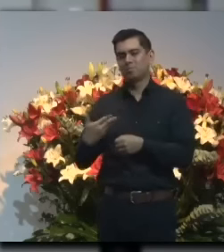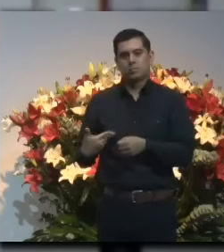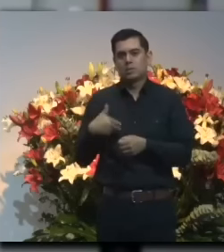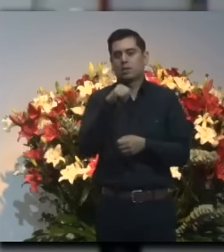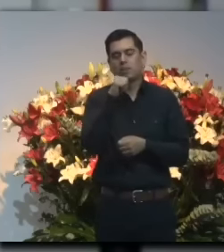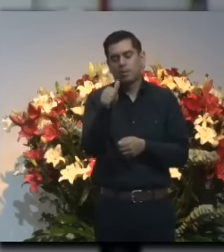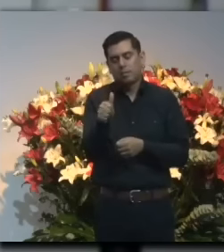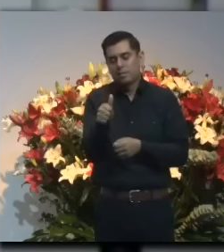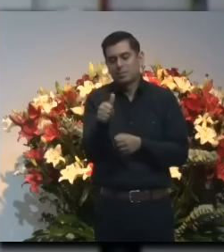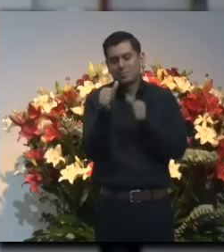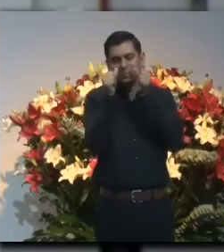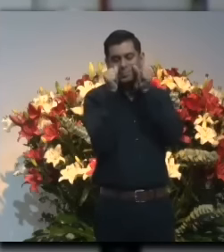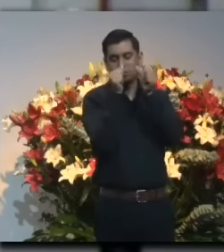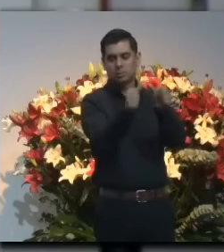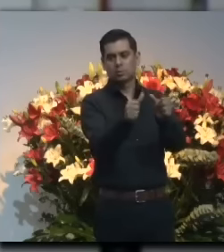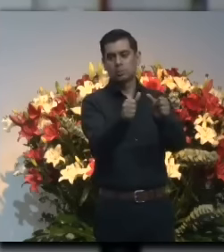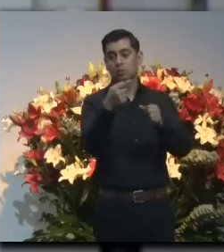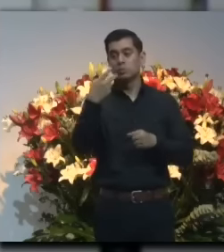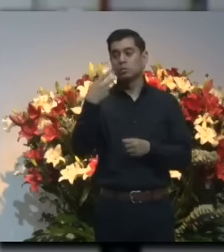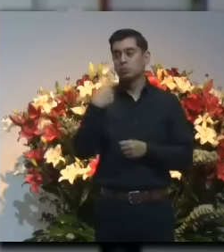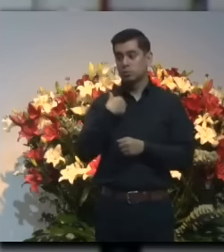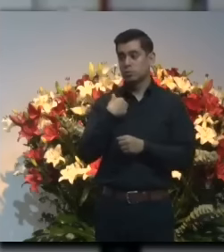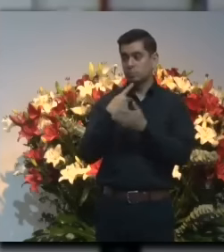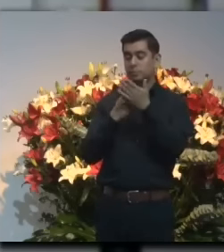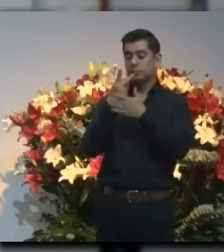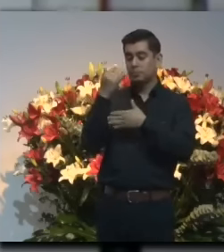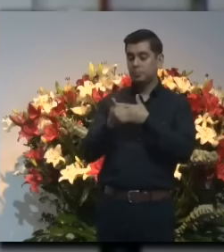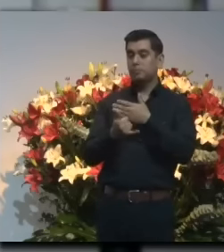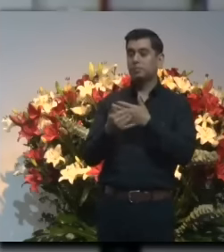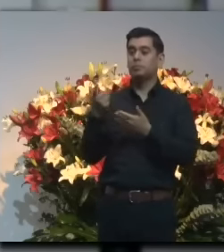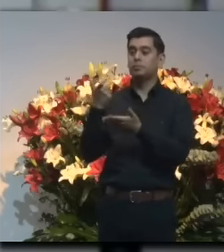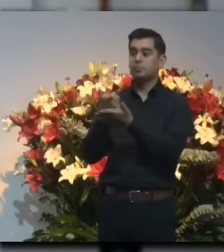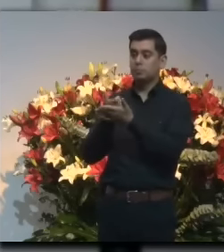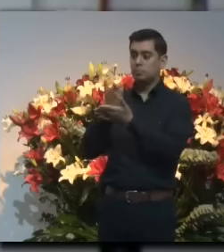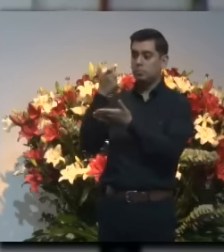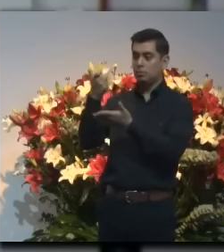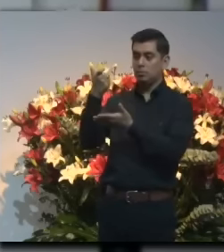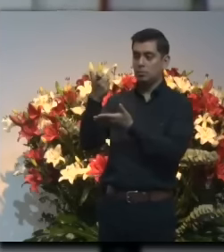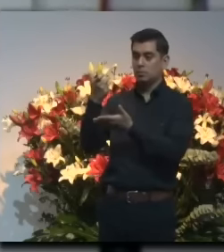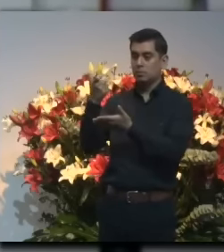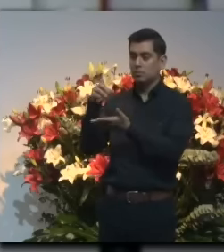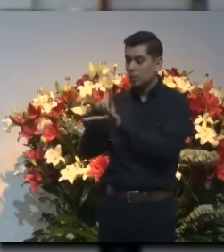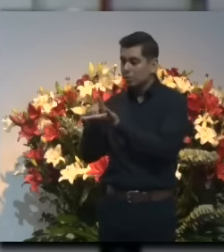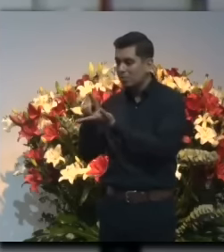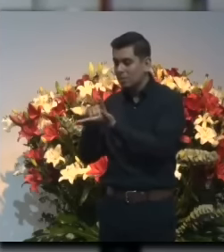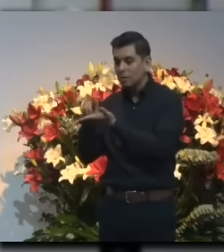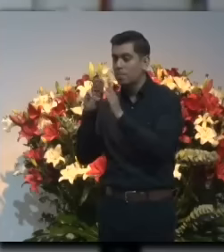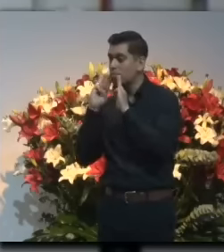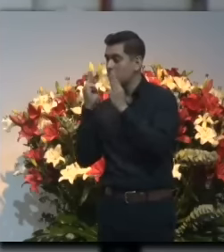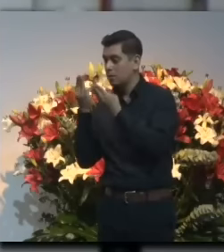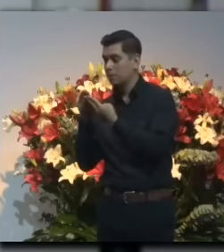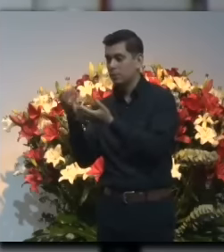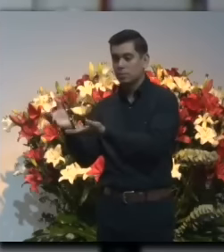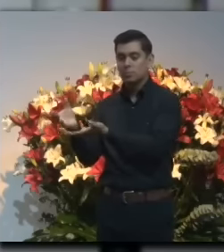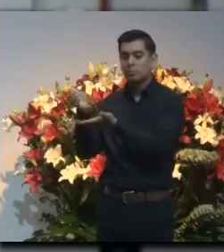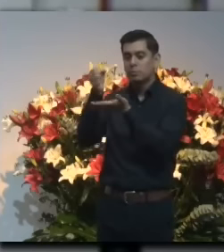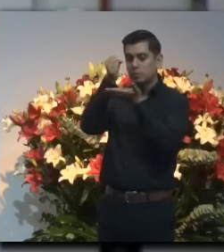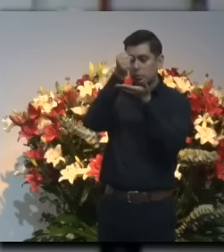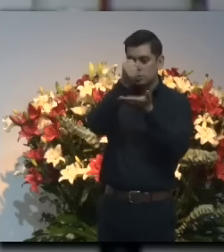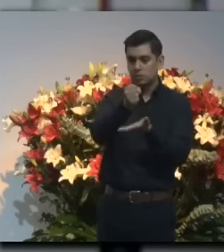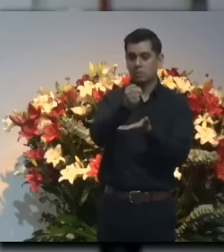Palacio Nacional. Estoy proponiendo que con el dinero decomisado al narcotráfico se haga un fondo